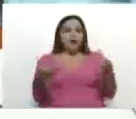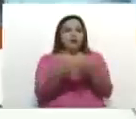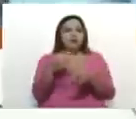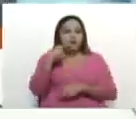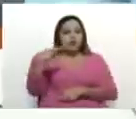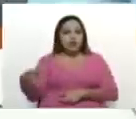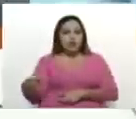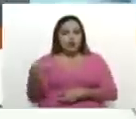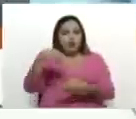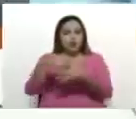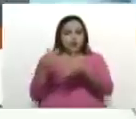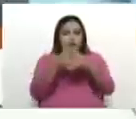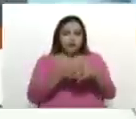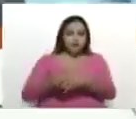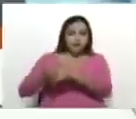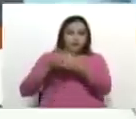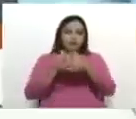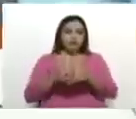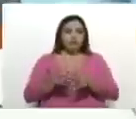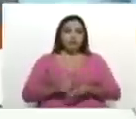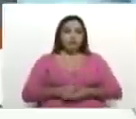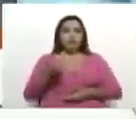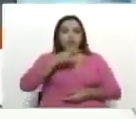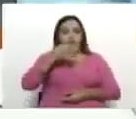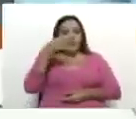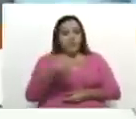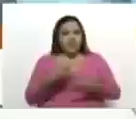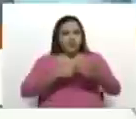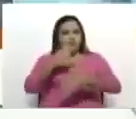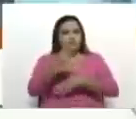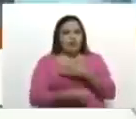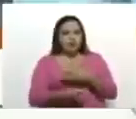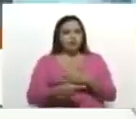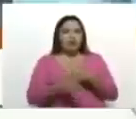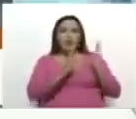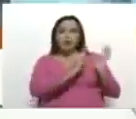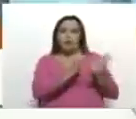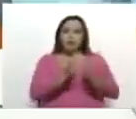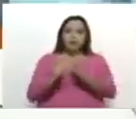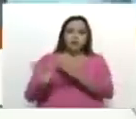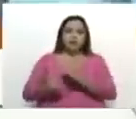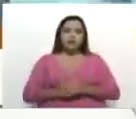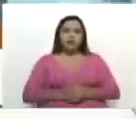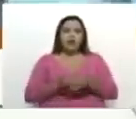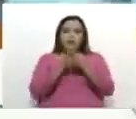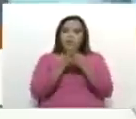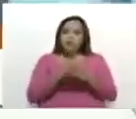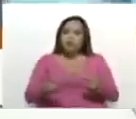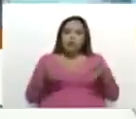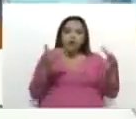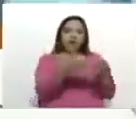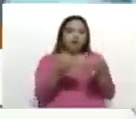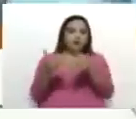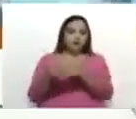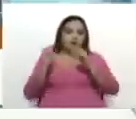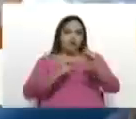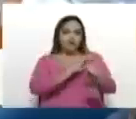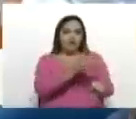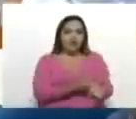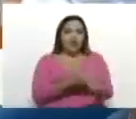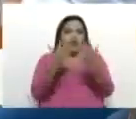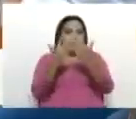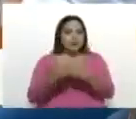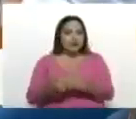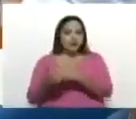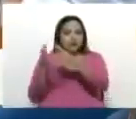en Estados Unidos fue un verdadero plan orquestado por todos los factores de poder de la Administración